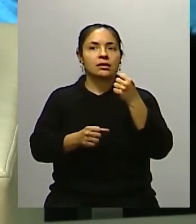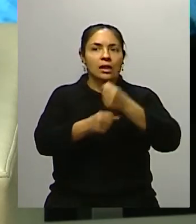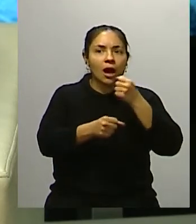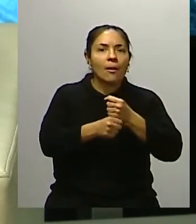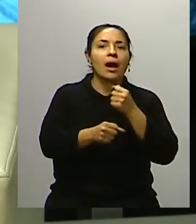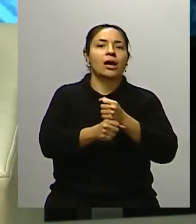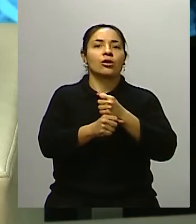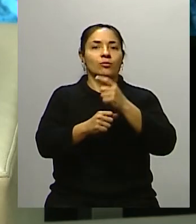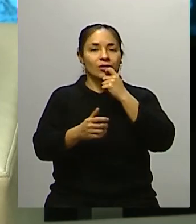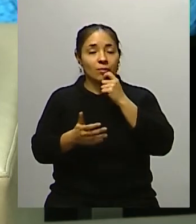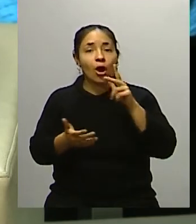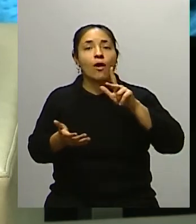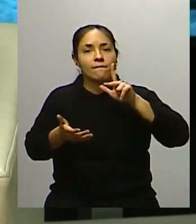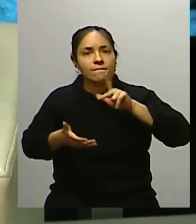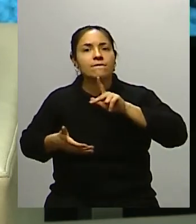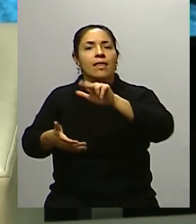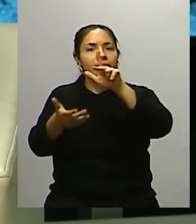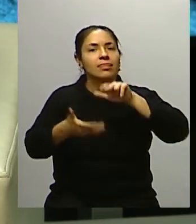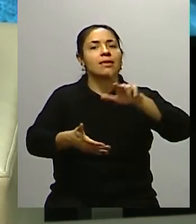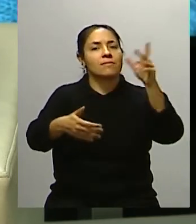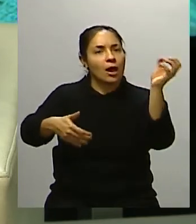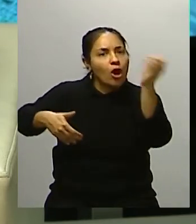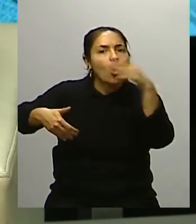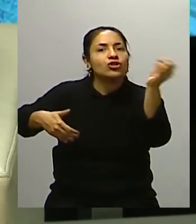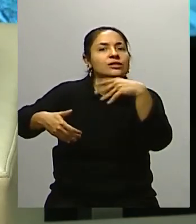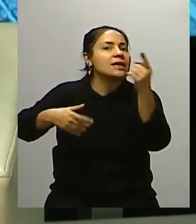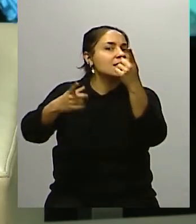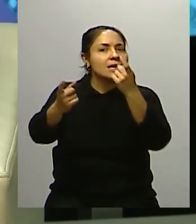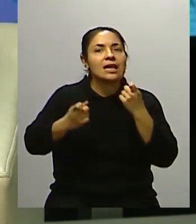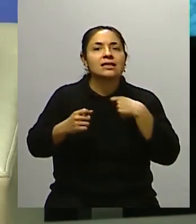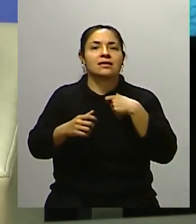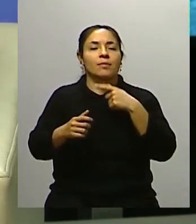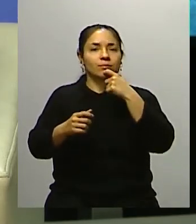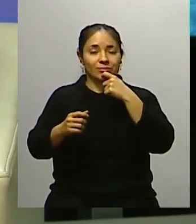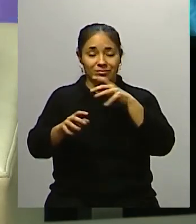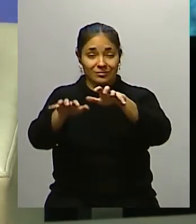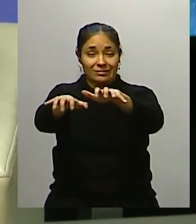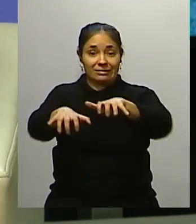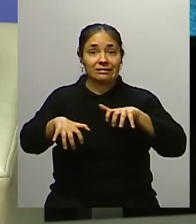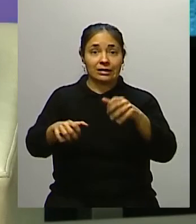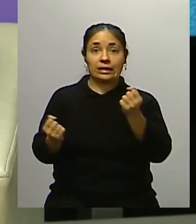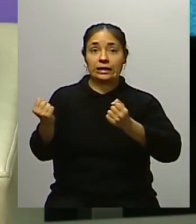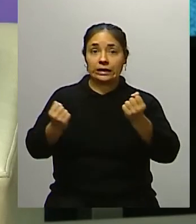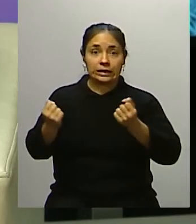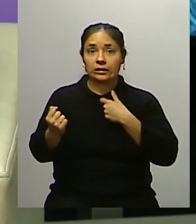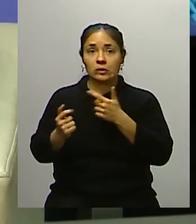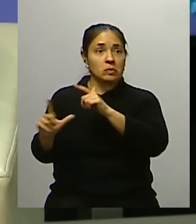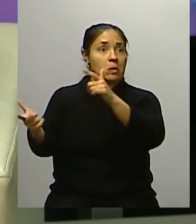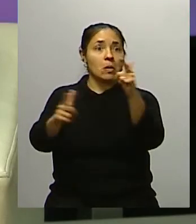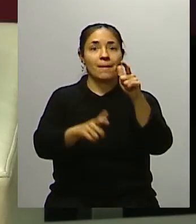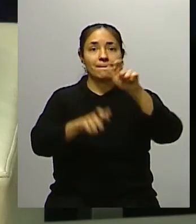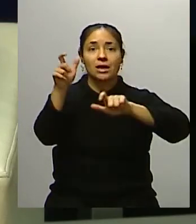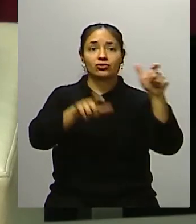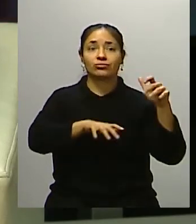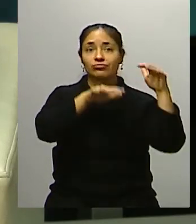época de cosecha, en época de vendimia, en donde se necesitan cosechadores, tractoristas, y no hay. La gente no se presenta a ese